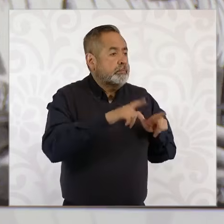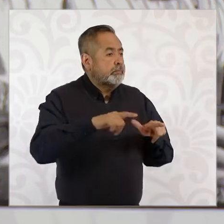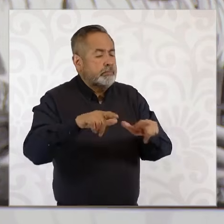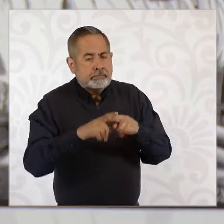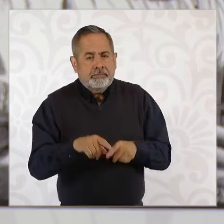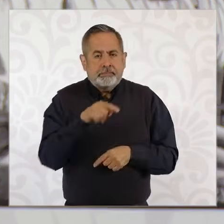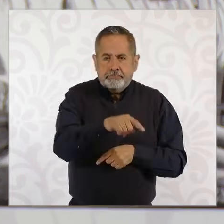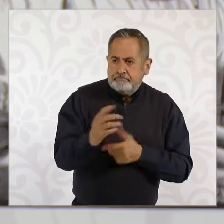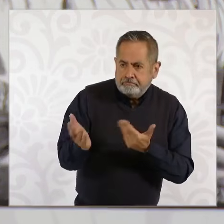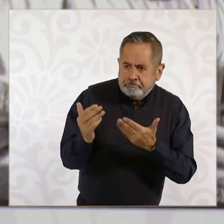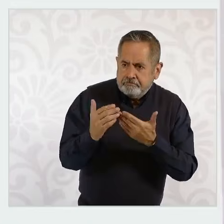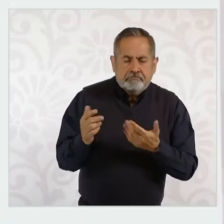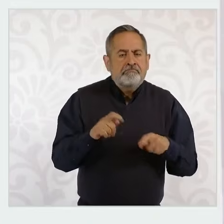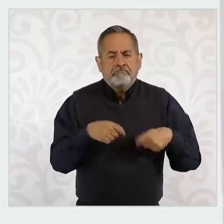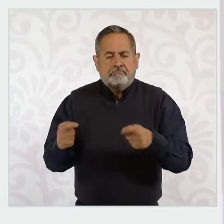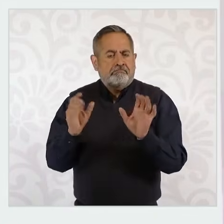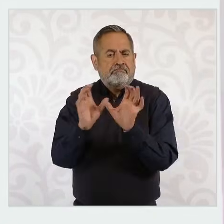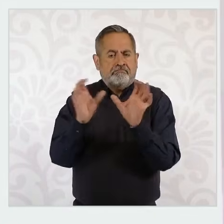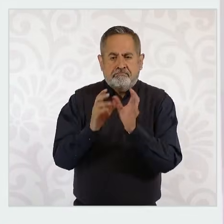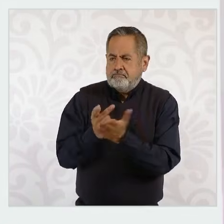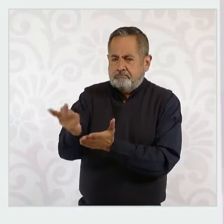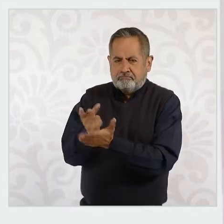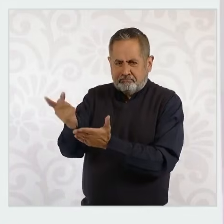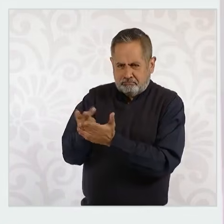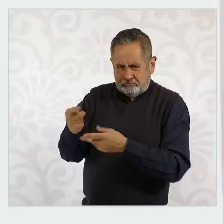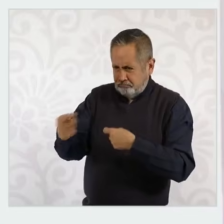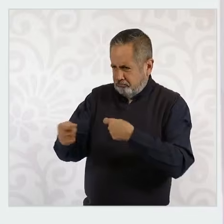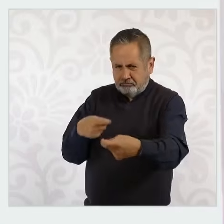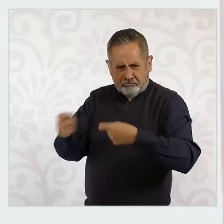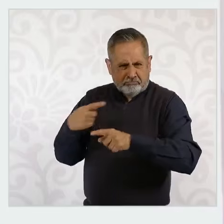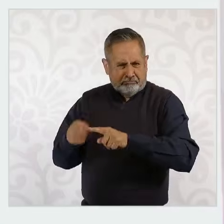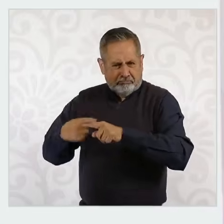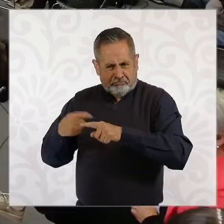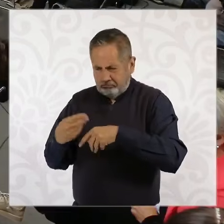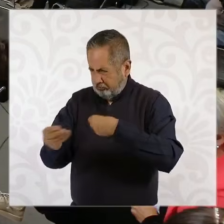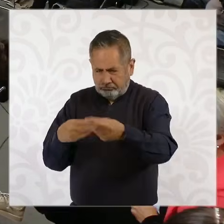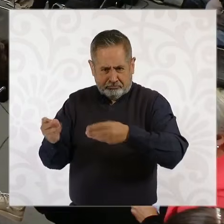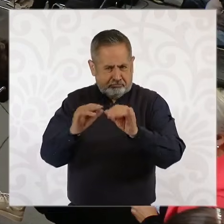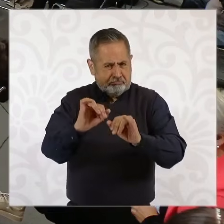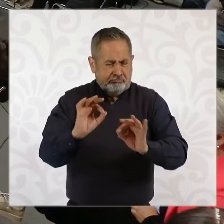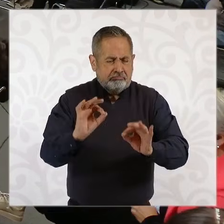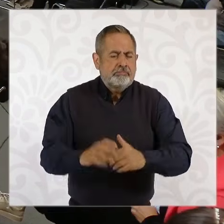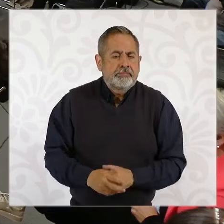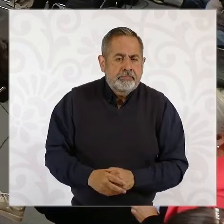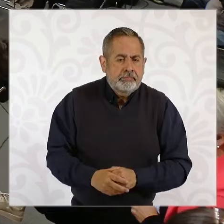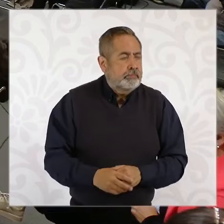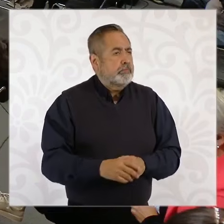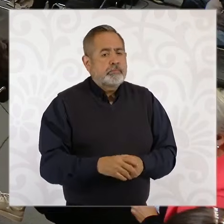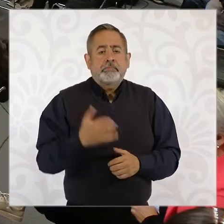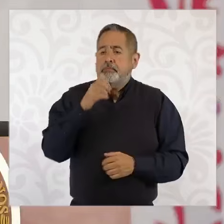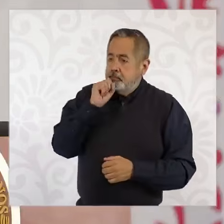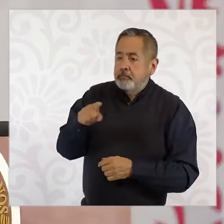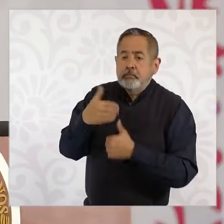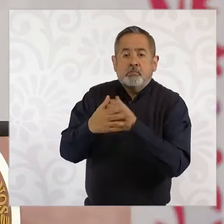MX también se están dando certificaciones en distintas áreas del conocimiento. Muchas gracias, presidenta. Hay las nuevas